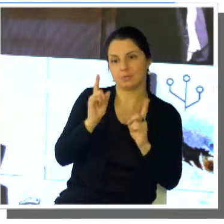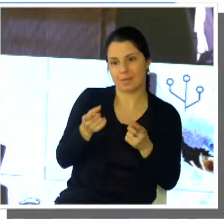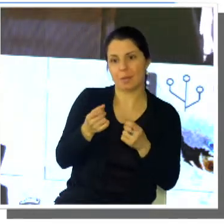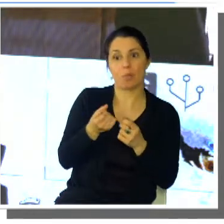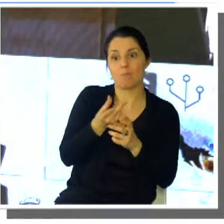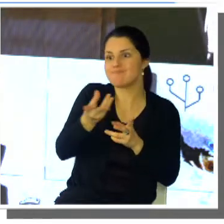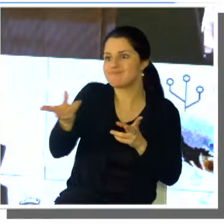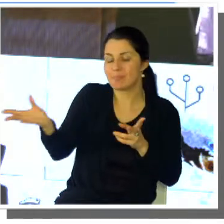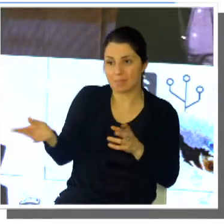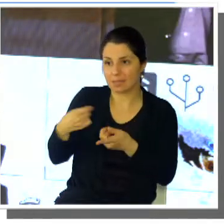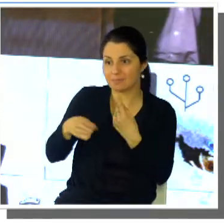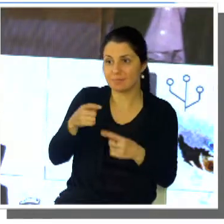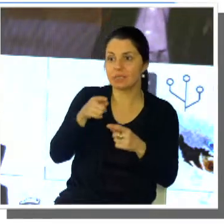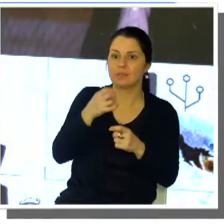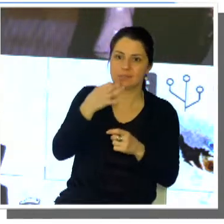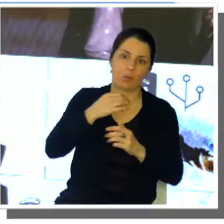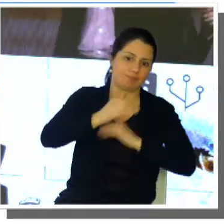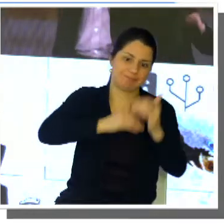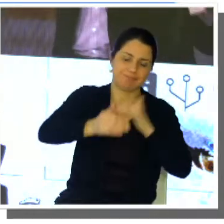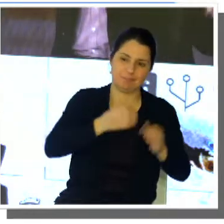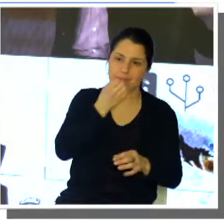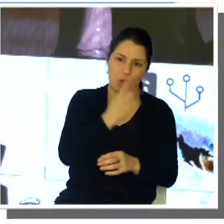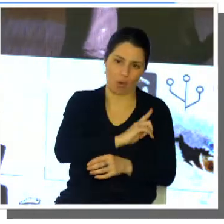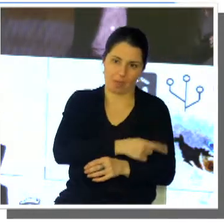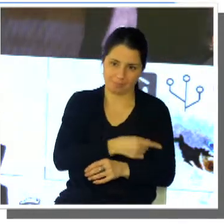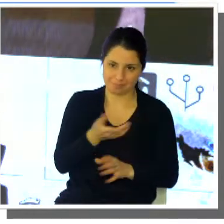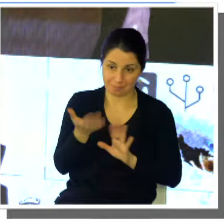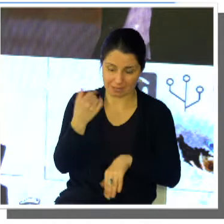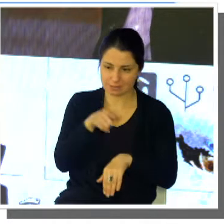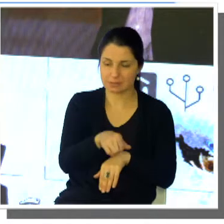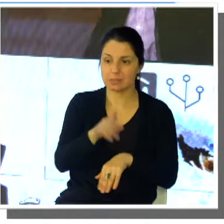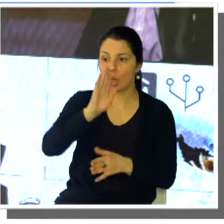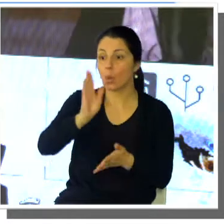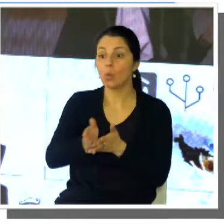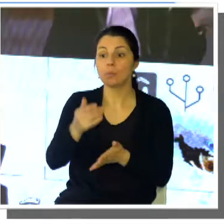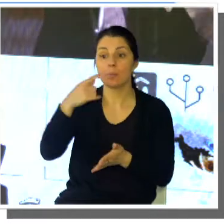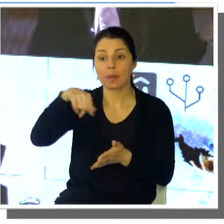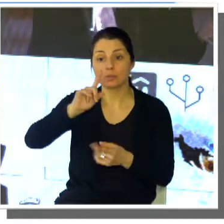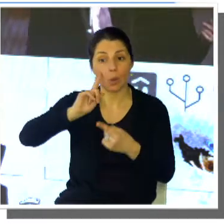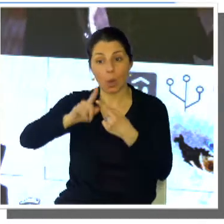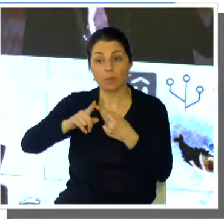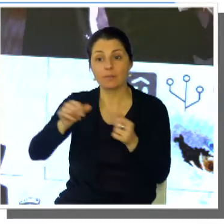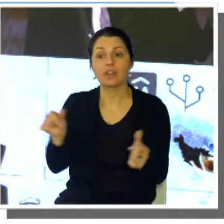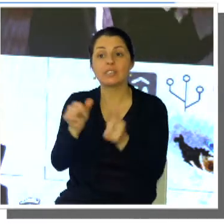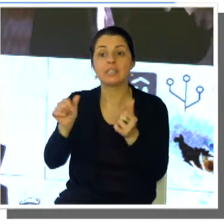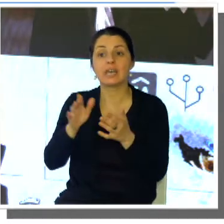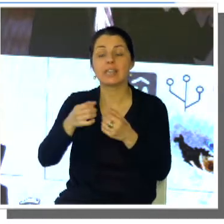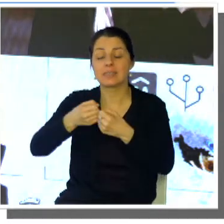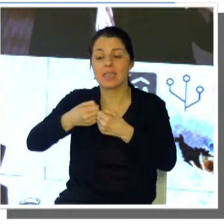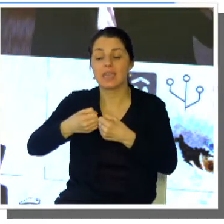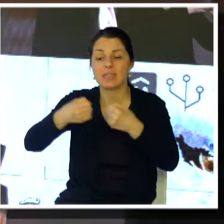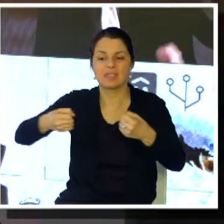que esto se desarrolle y se potencie. Y lo último y conveniente para nuestros fines es que se realiza sobre despliegue de